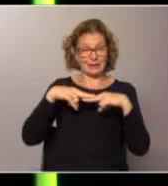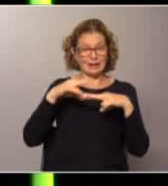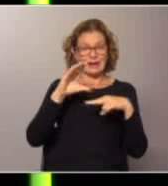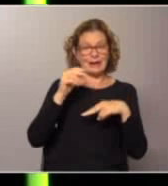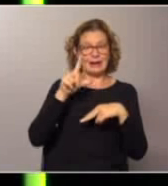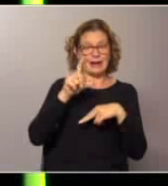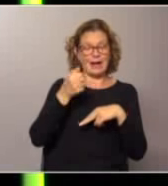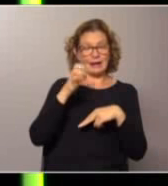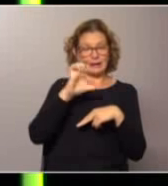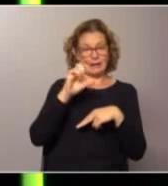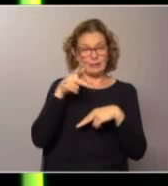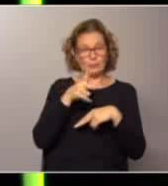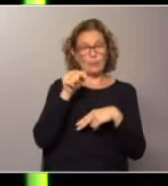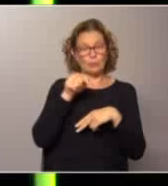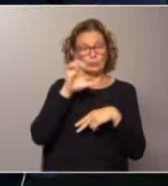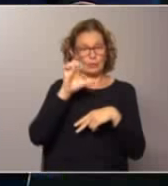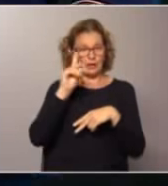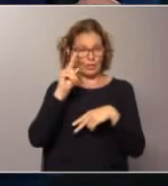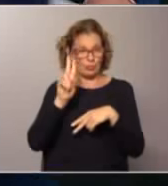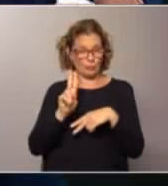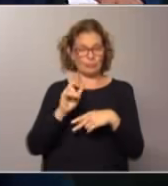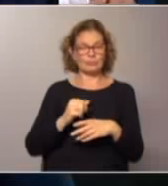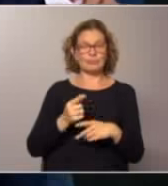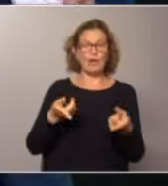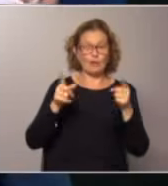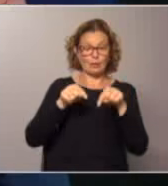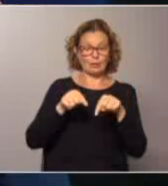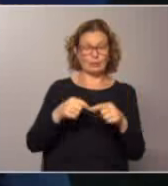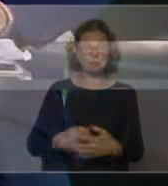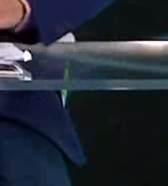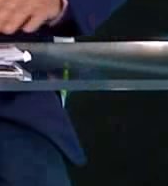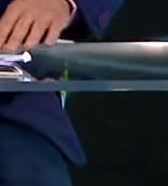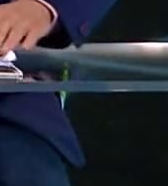punto punto ya volvemos